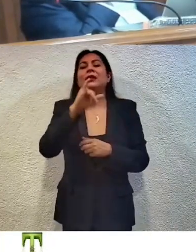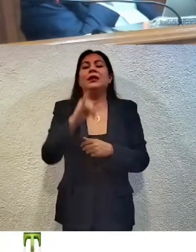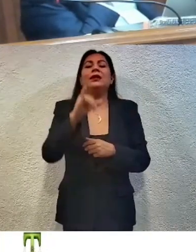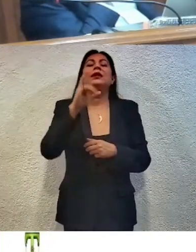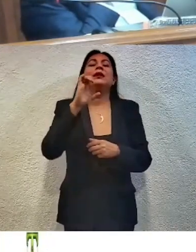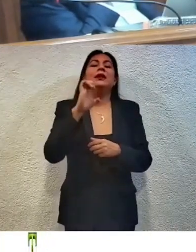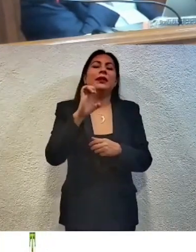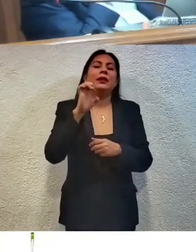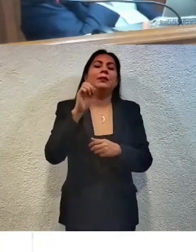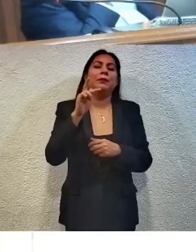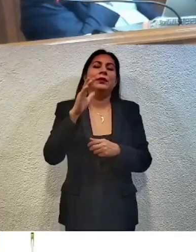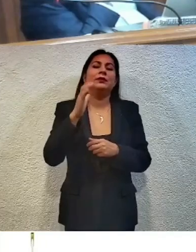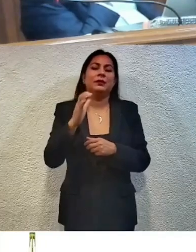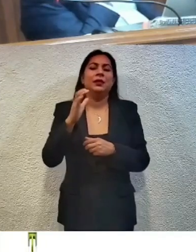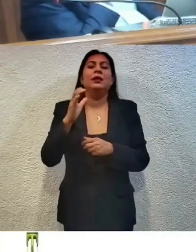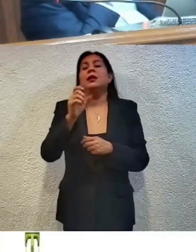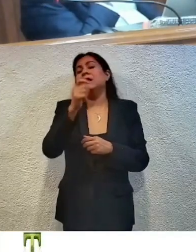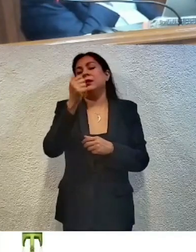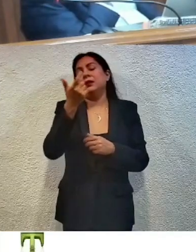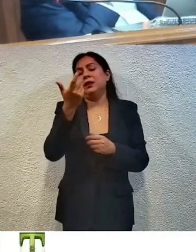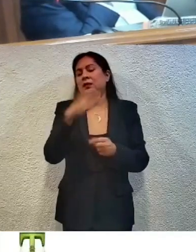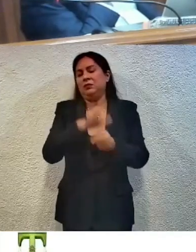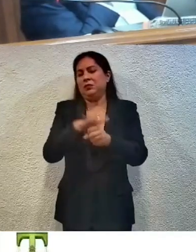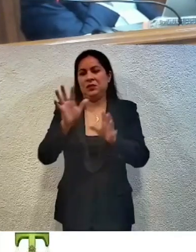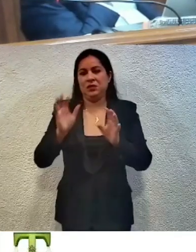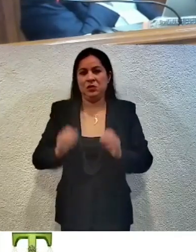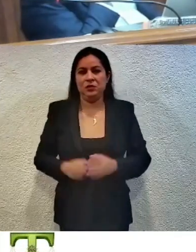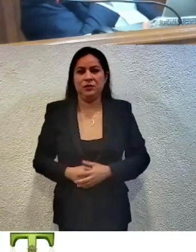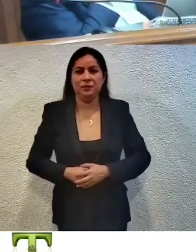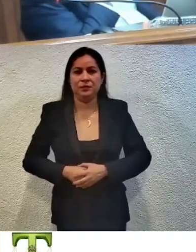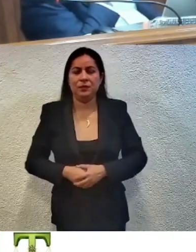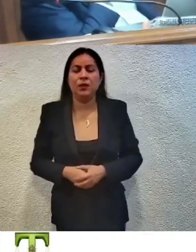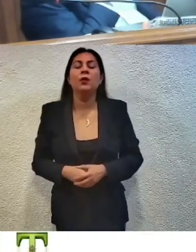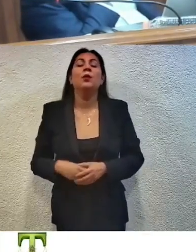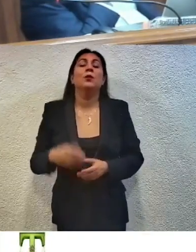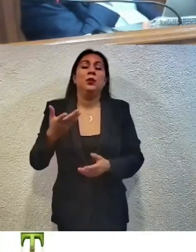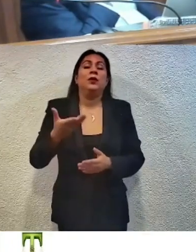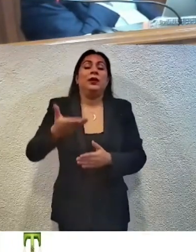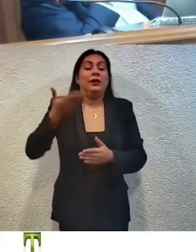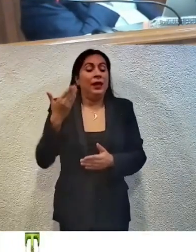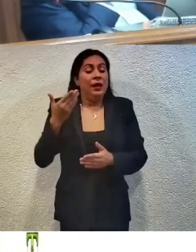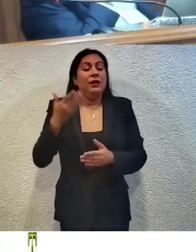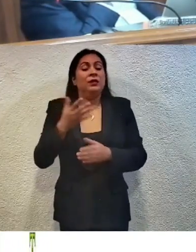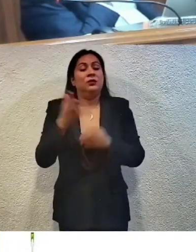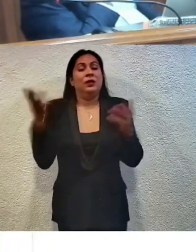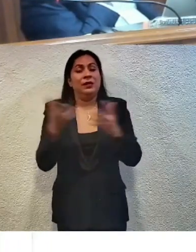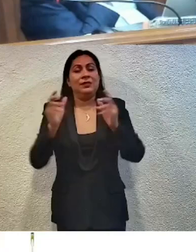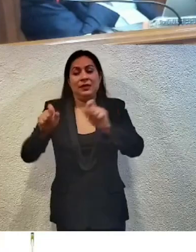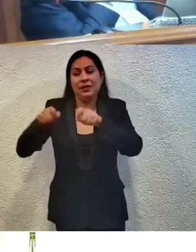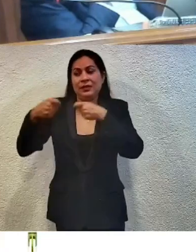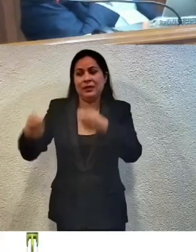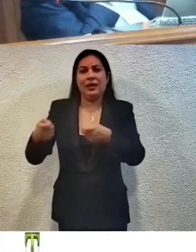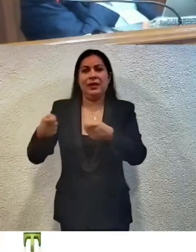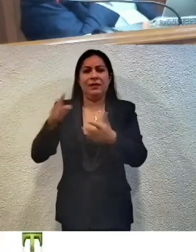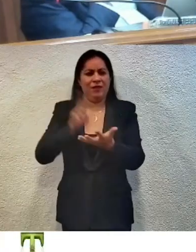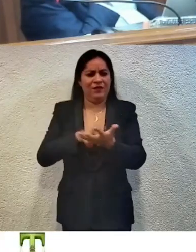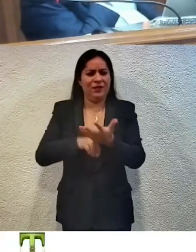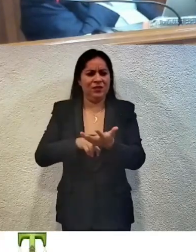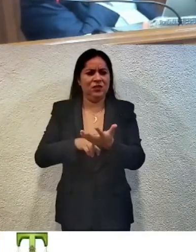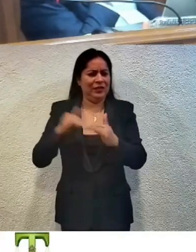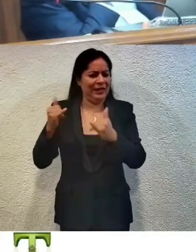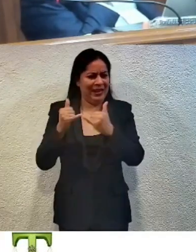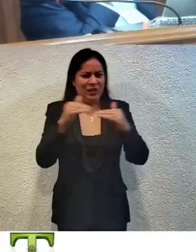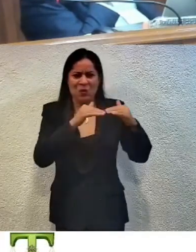Electoral, ello en plenitud de jurisdicción. Por lo que una vez hecho el ejercicio de asignación y la verificación de la